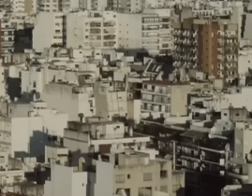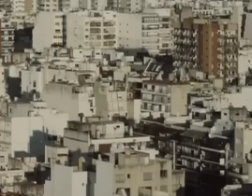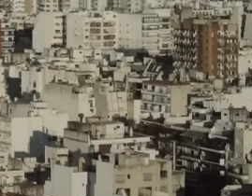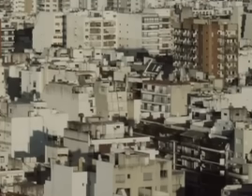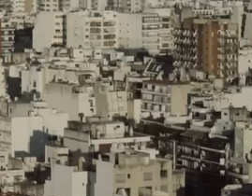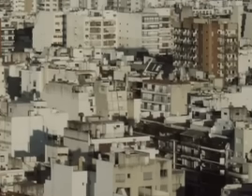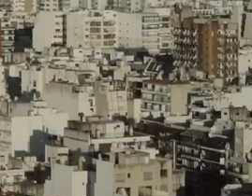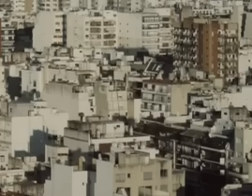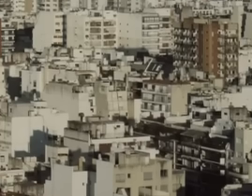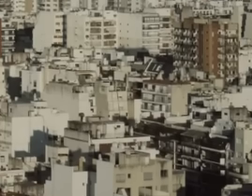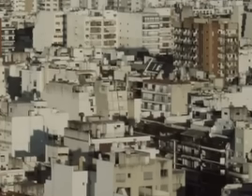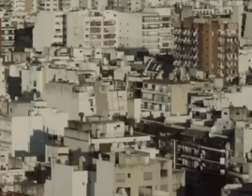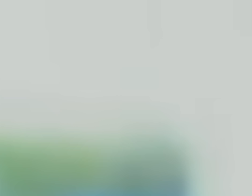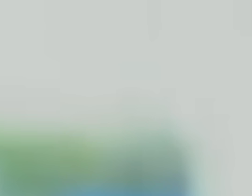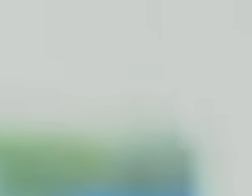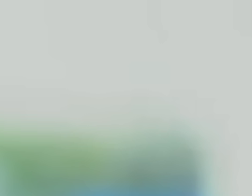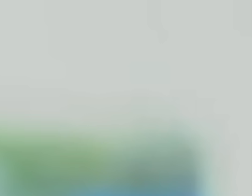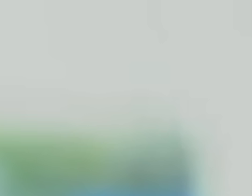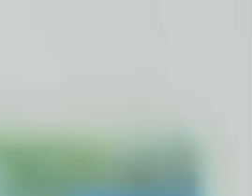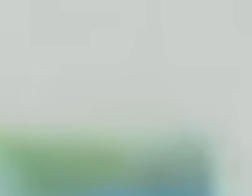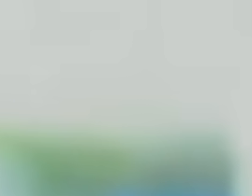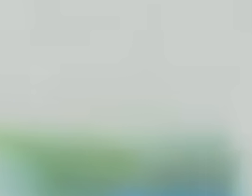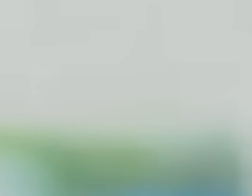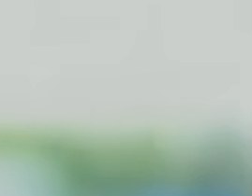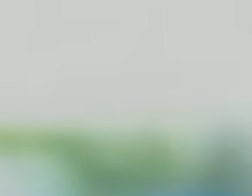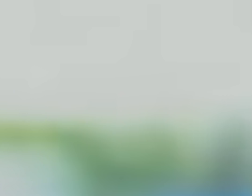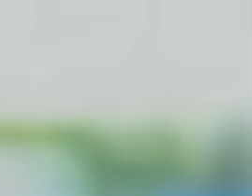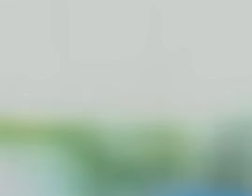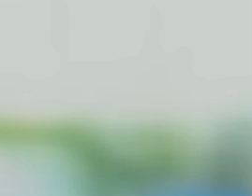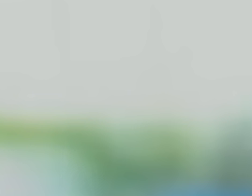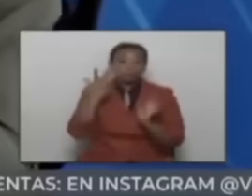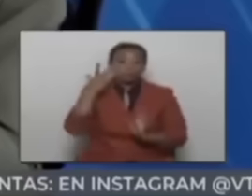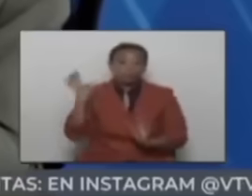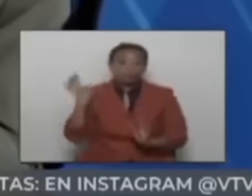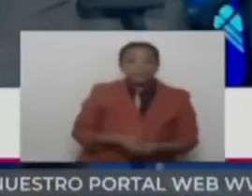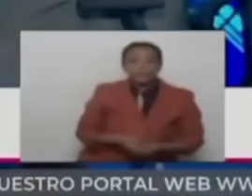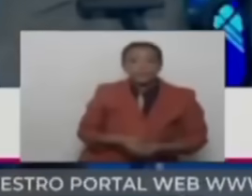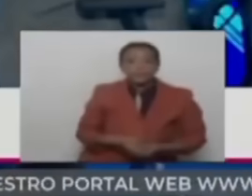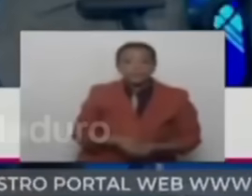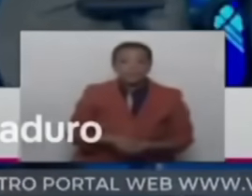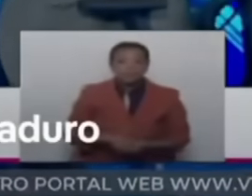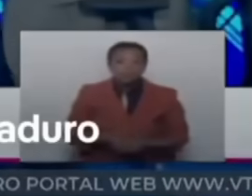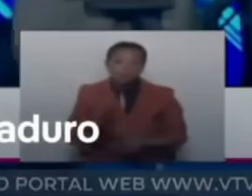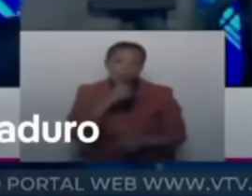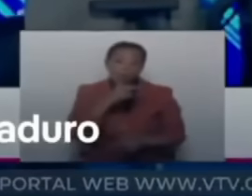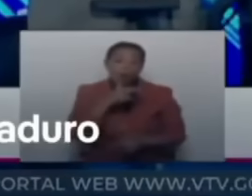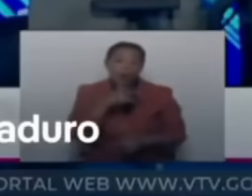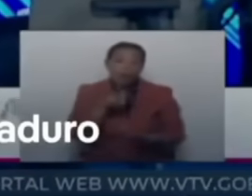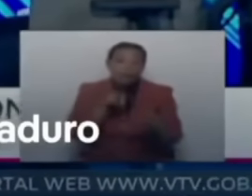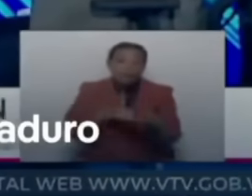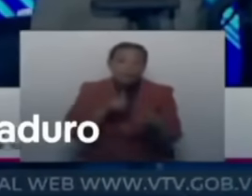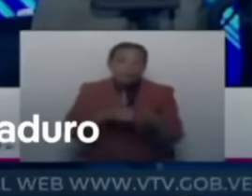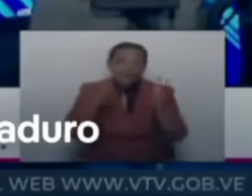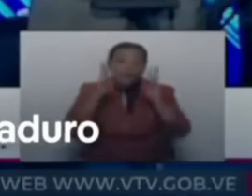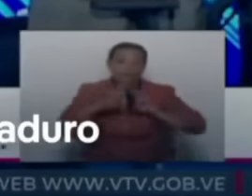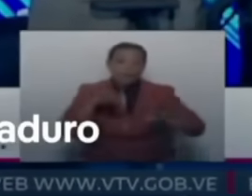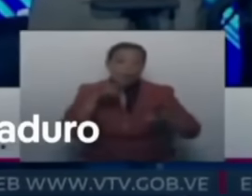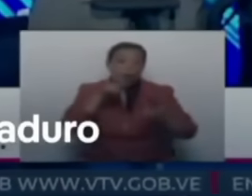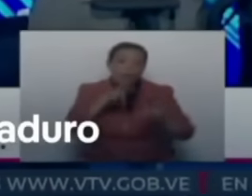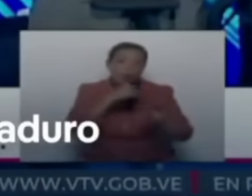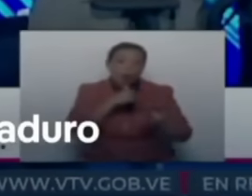internacional universal que muy pocos países poseen es decir que puede actuar sobre